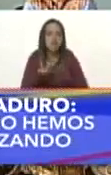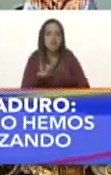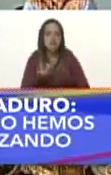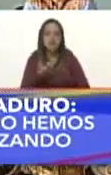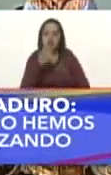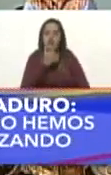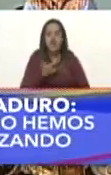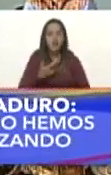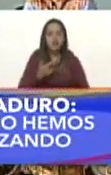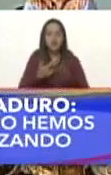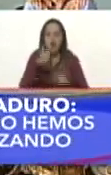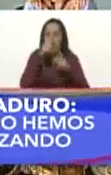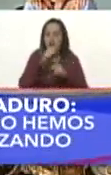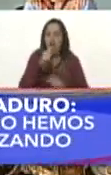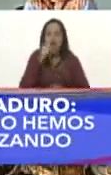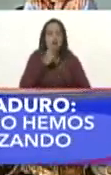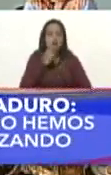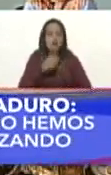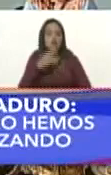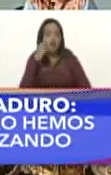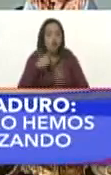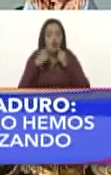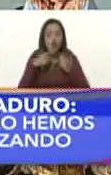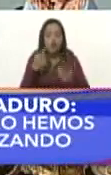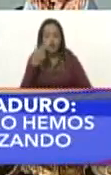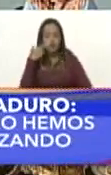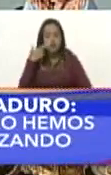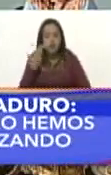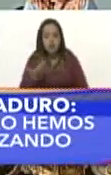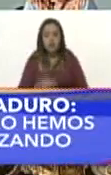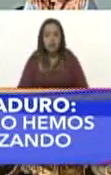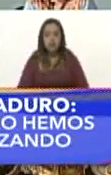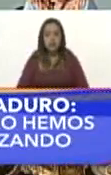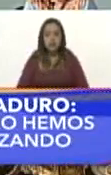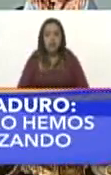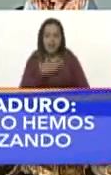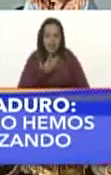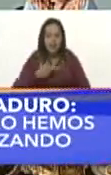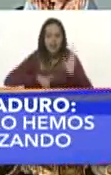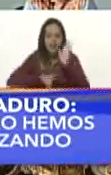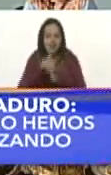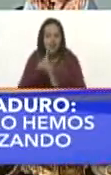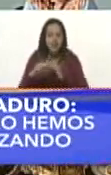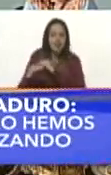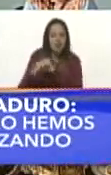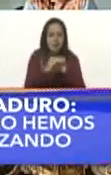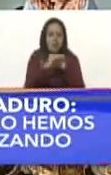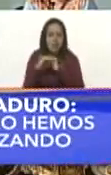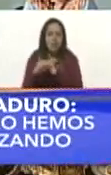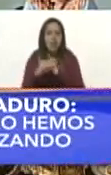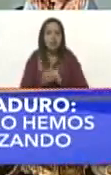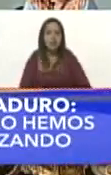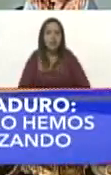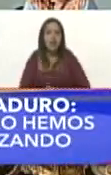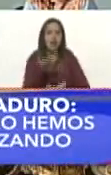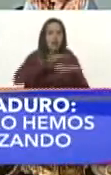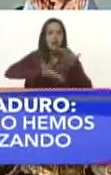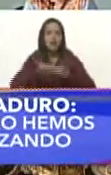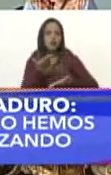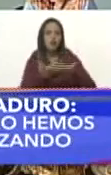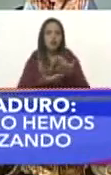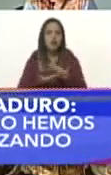racismo, de los que en el mundo queremos el desarrollo, la igualdad, la cooperación,